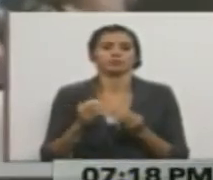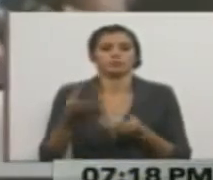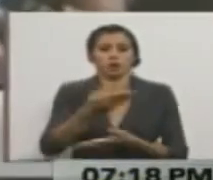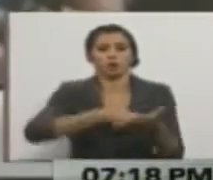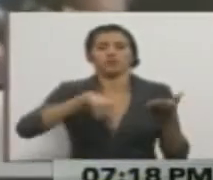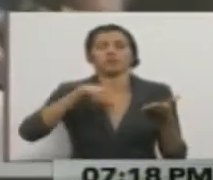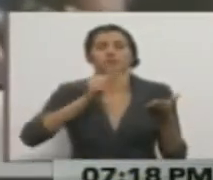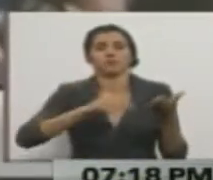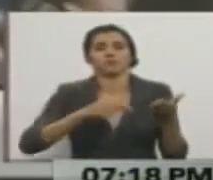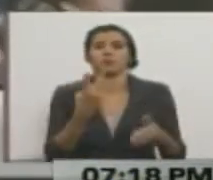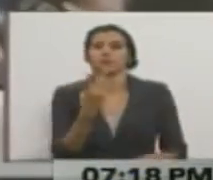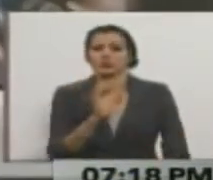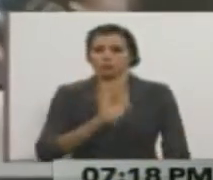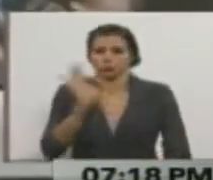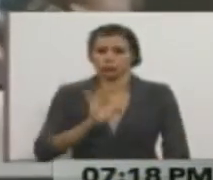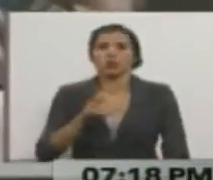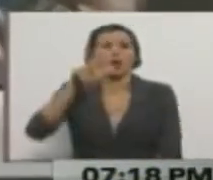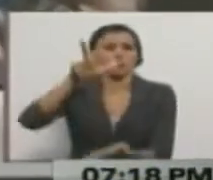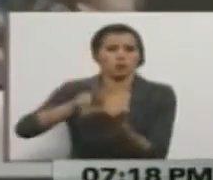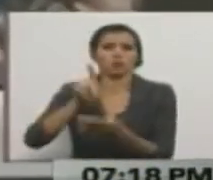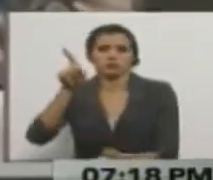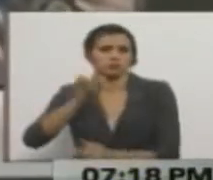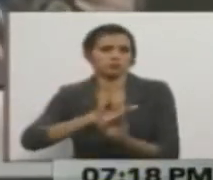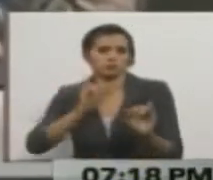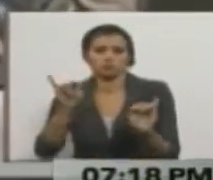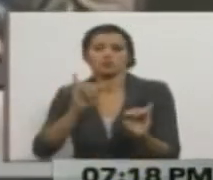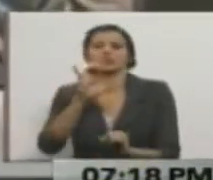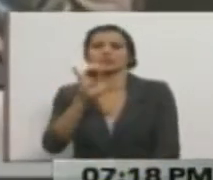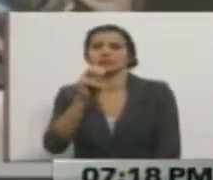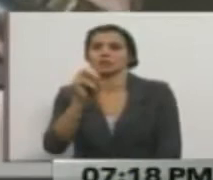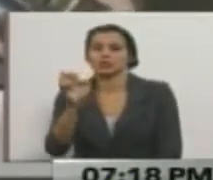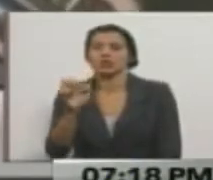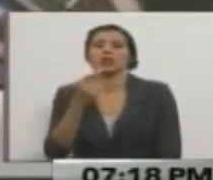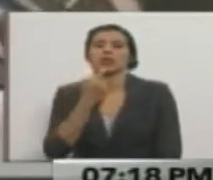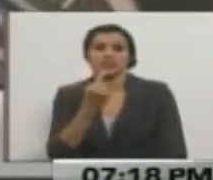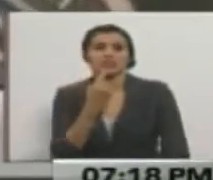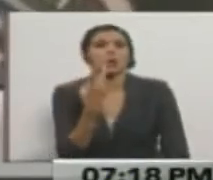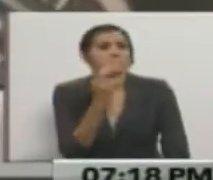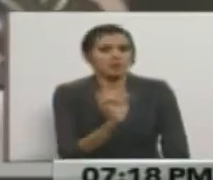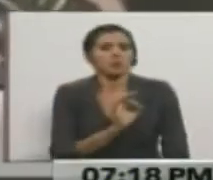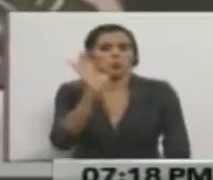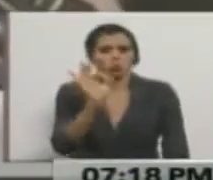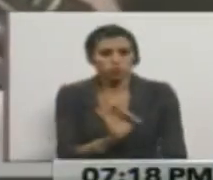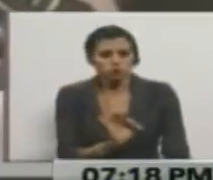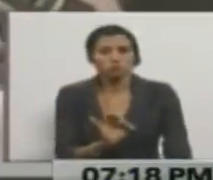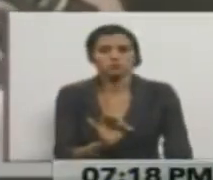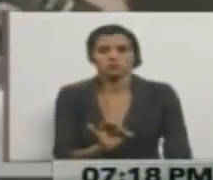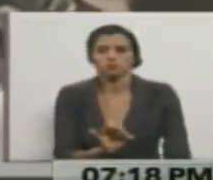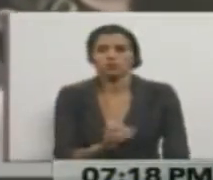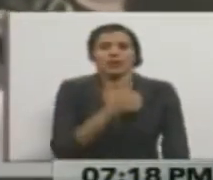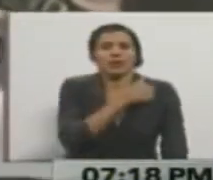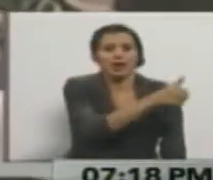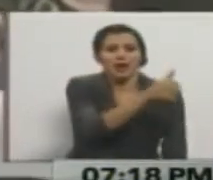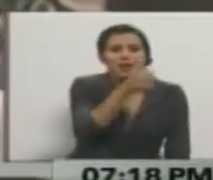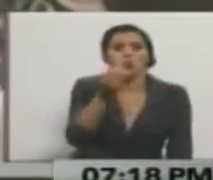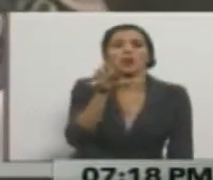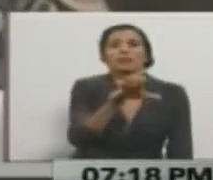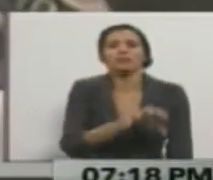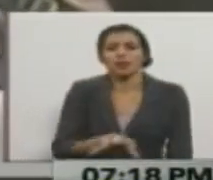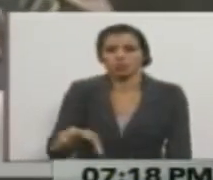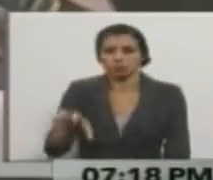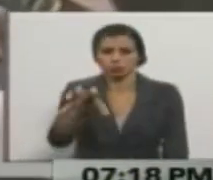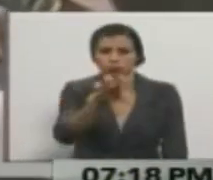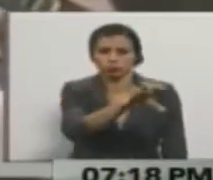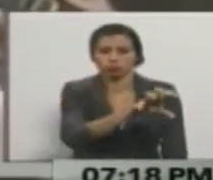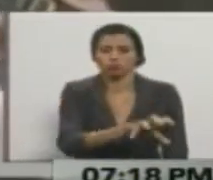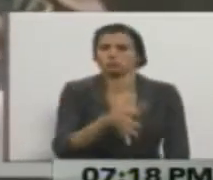en el Consejo Nacional Electoral la determinación del 20% por cada uno de los estados. Esto